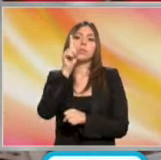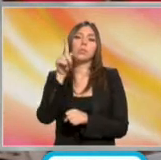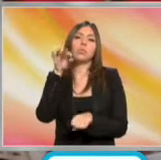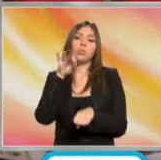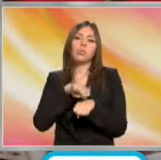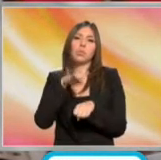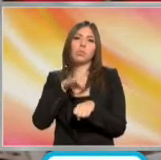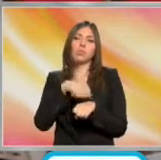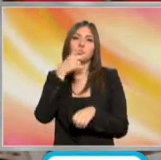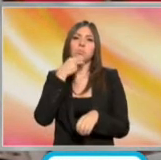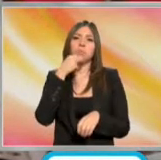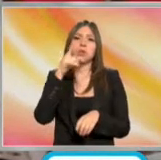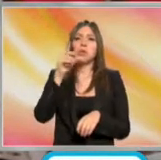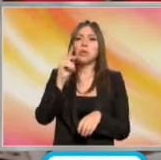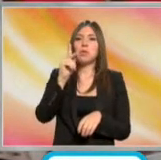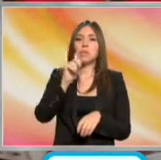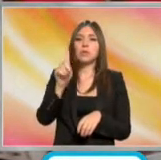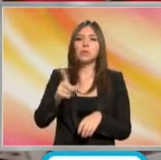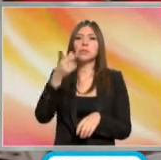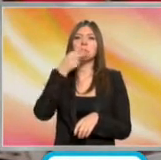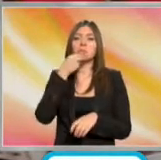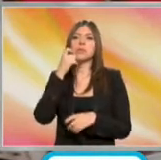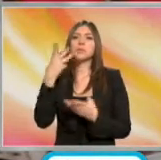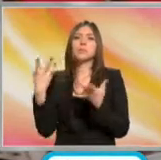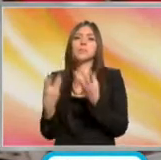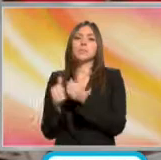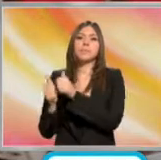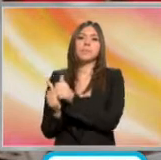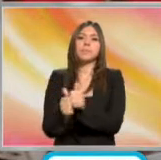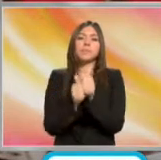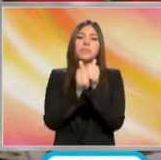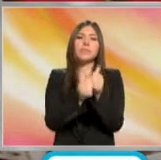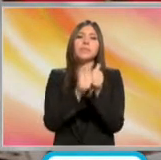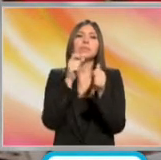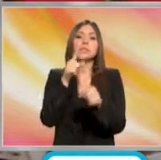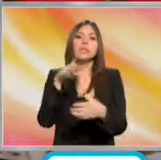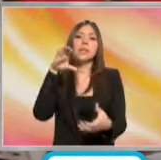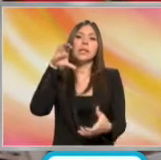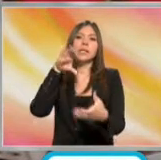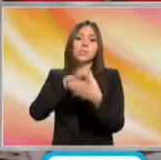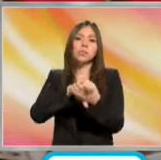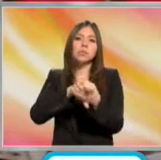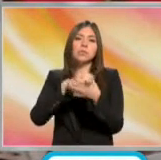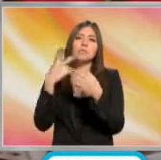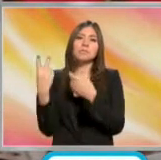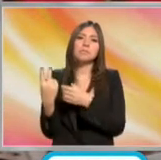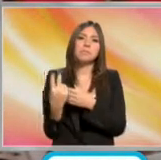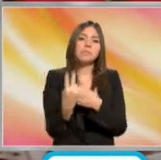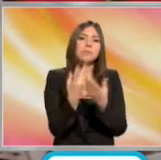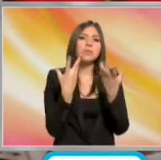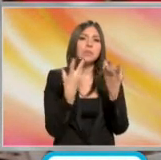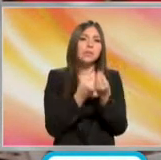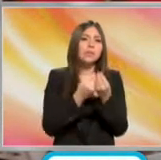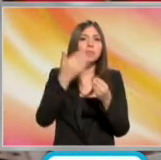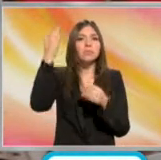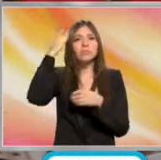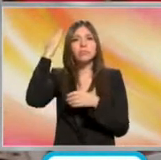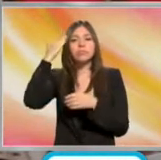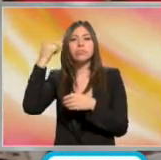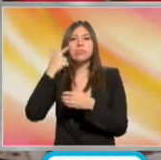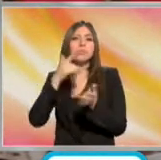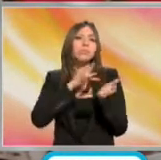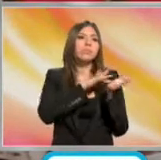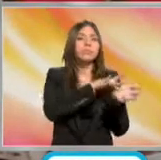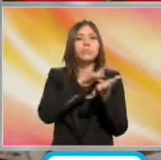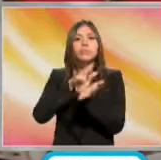López, quien en su momento lleva a su esposa, la señora Luz González Cosío de López, y de manera conjunta encabeza una brigada,